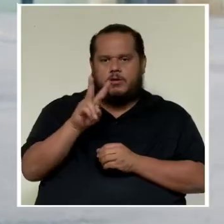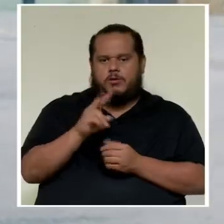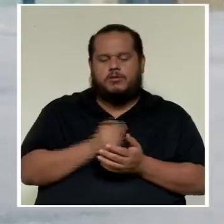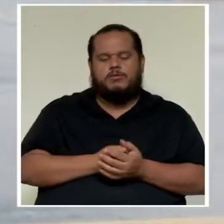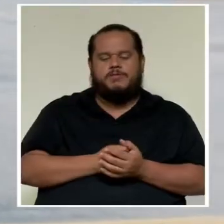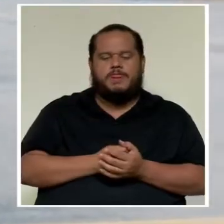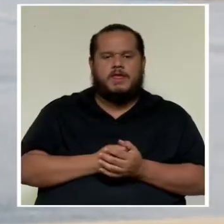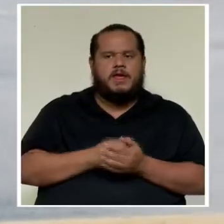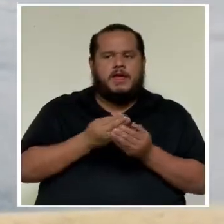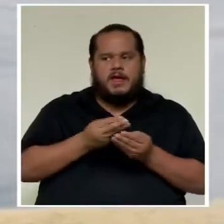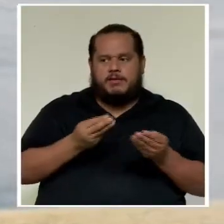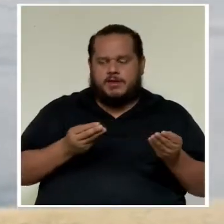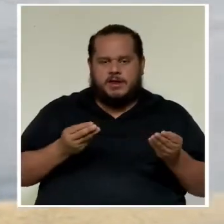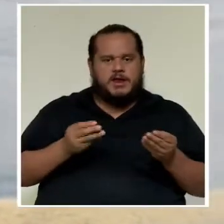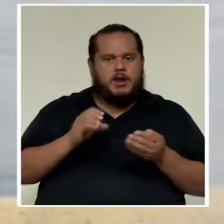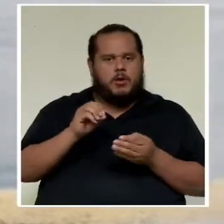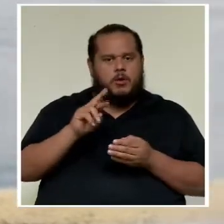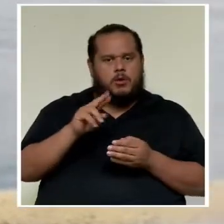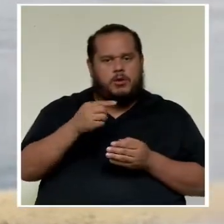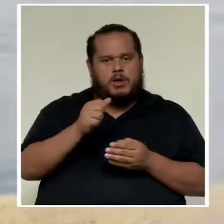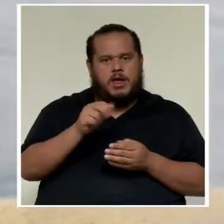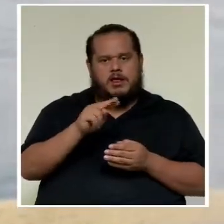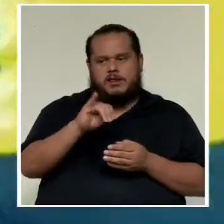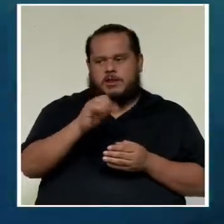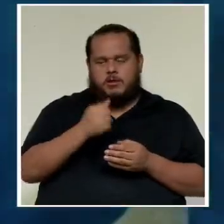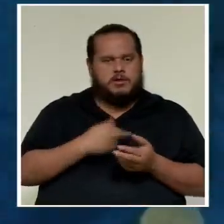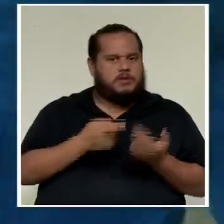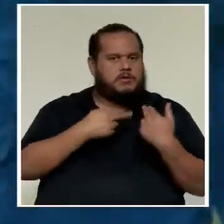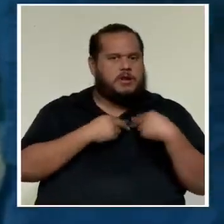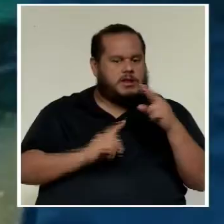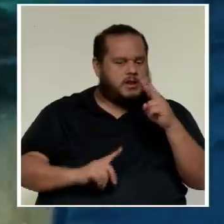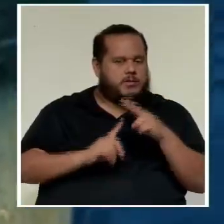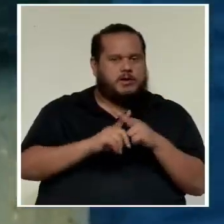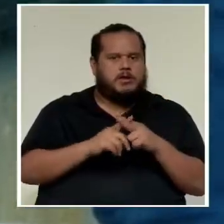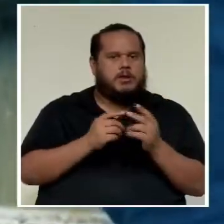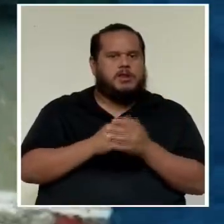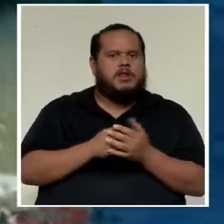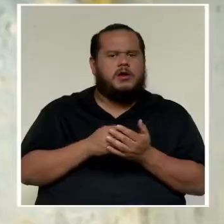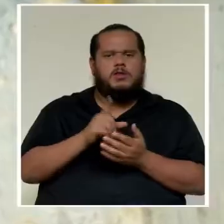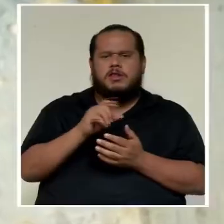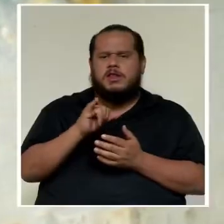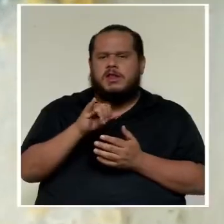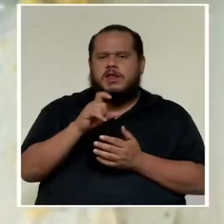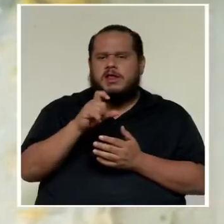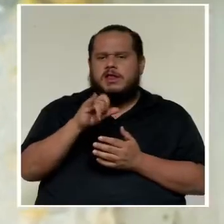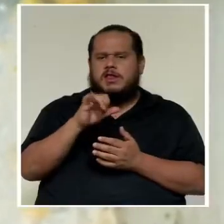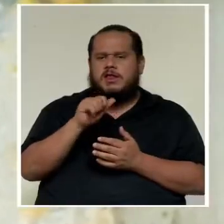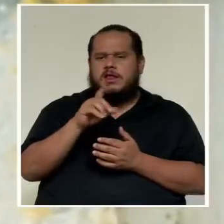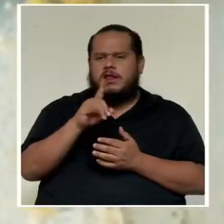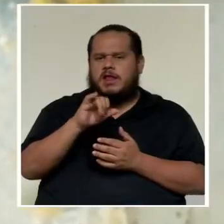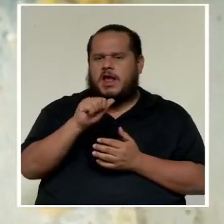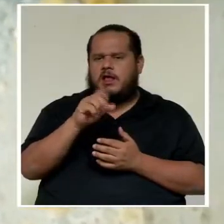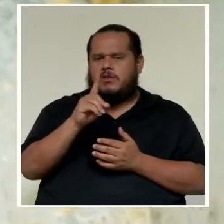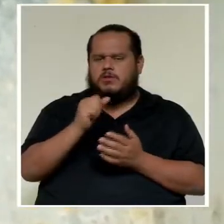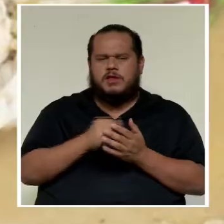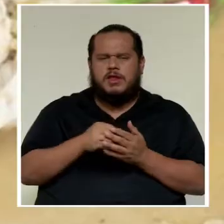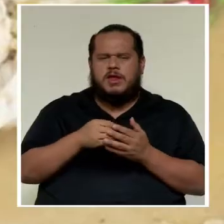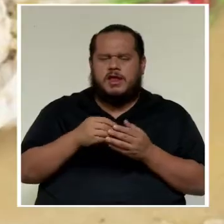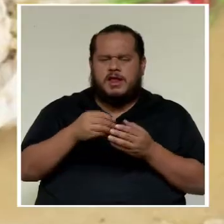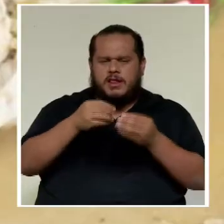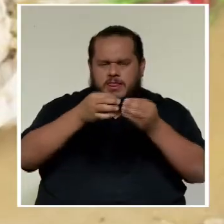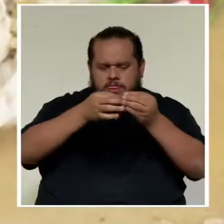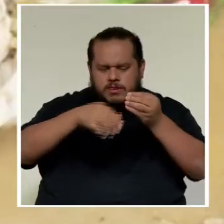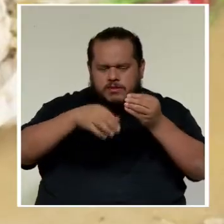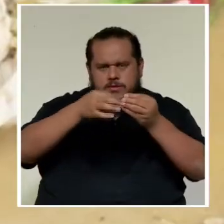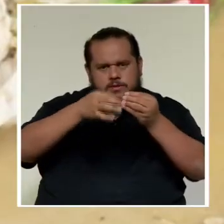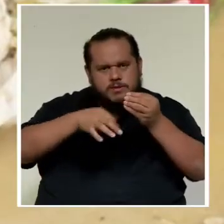El material orgánico es el principal responsable de la aparición de los lixiviados, el líquido tóxico y maloliente que